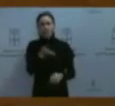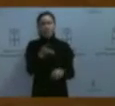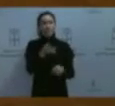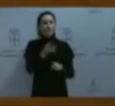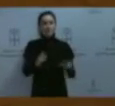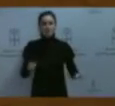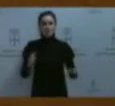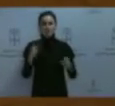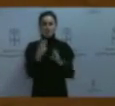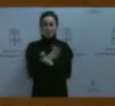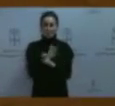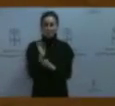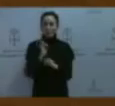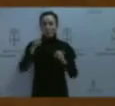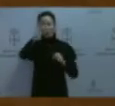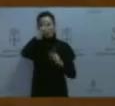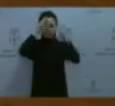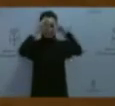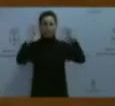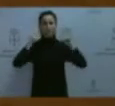de traumatología o enfermería de quirófano.